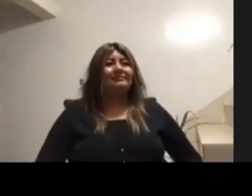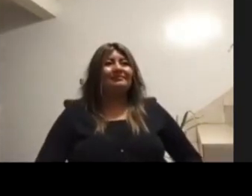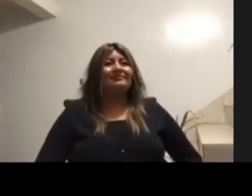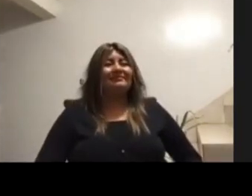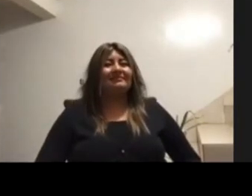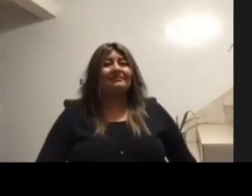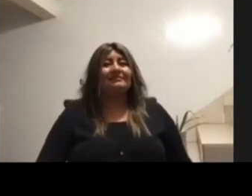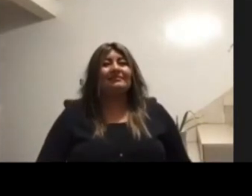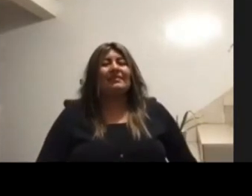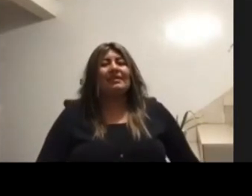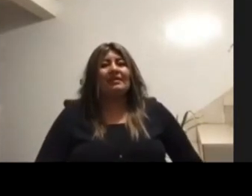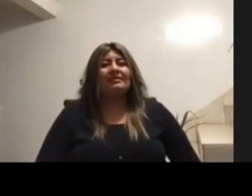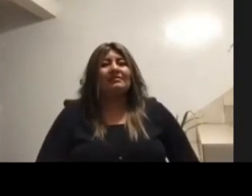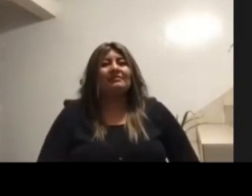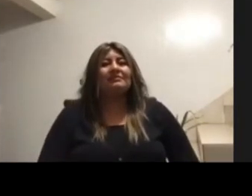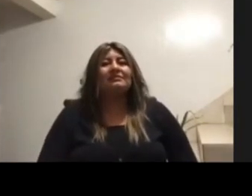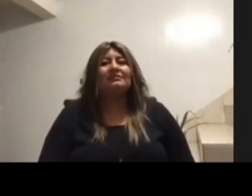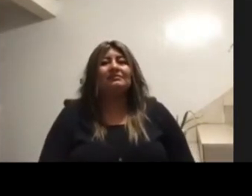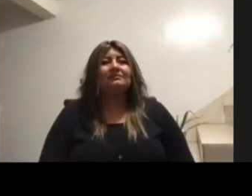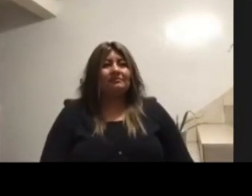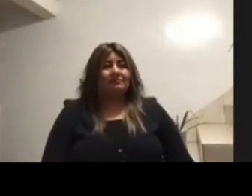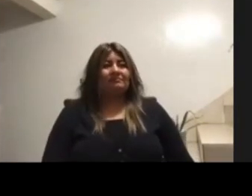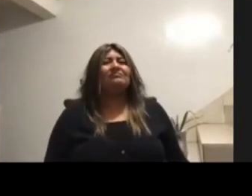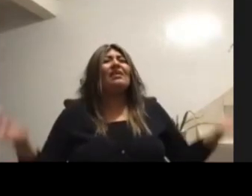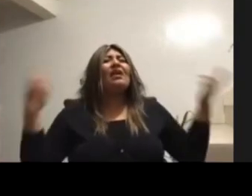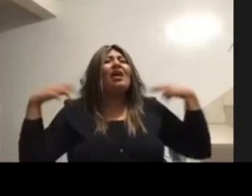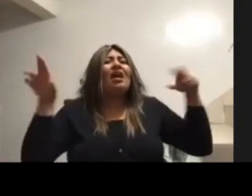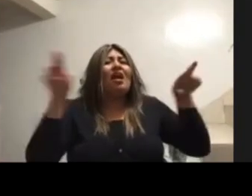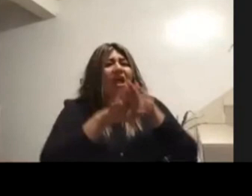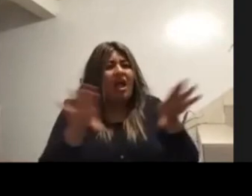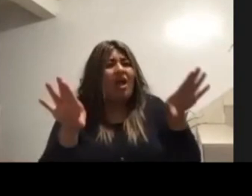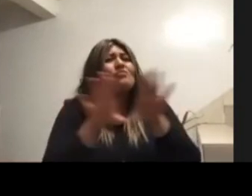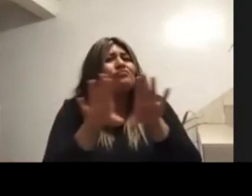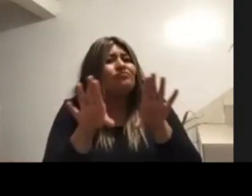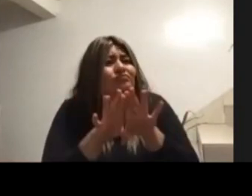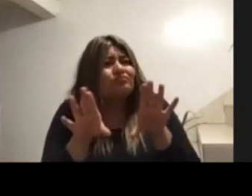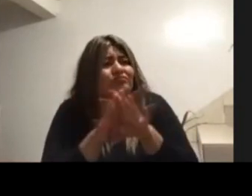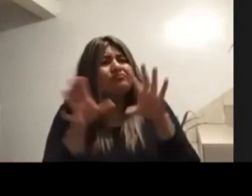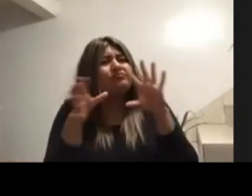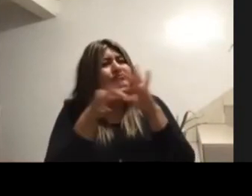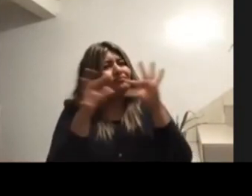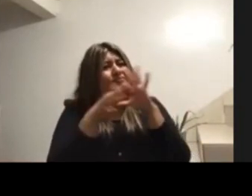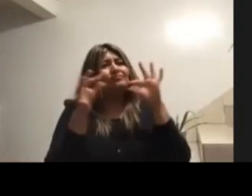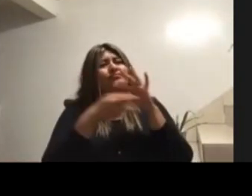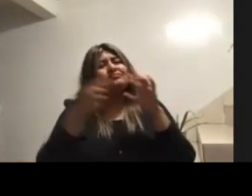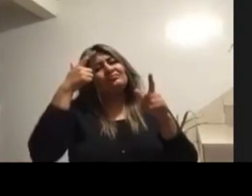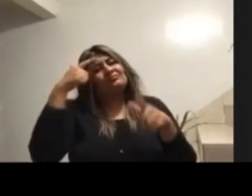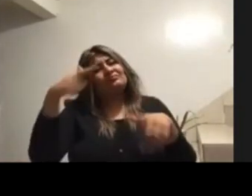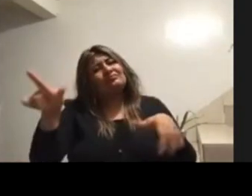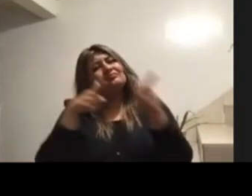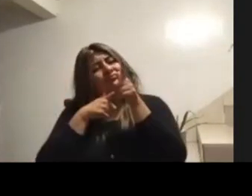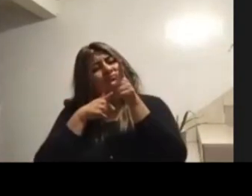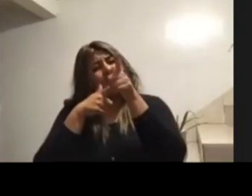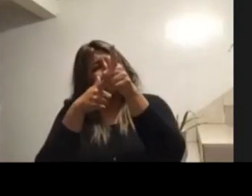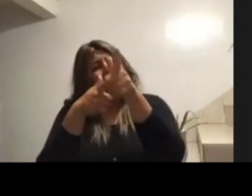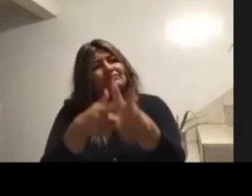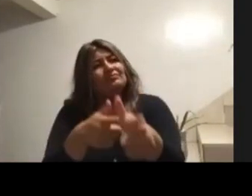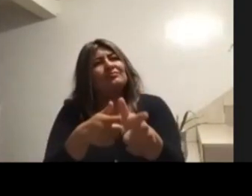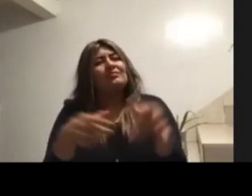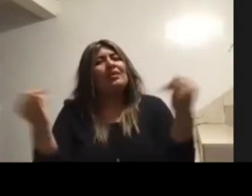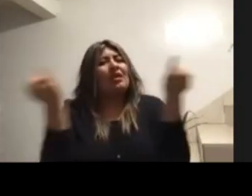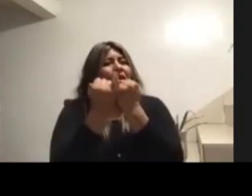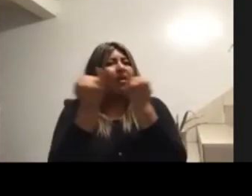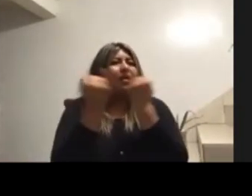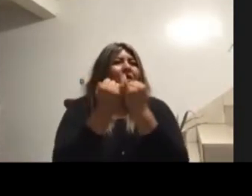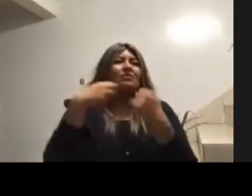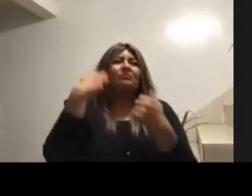los maestros y cómo lo llevan a la práctica los docentes, ese es, digamos, otro reto, pero está puesto ahí. Eso sería, digamos, para